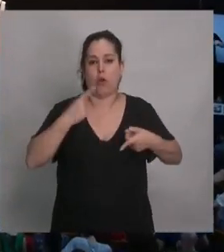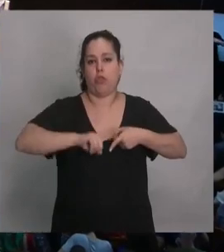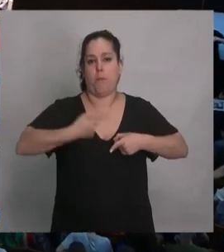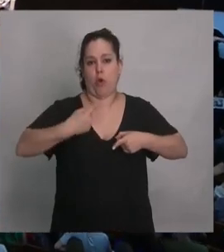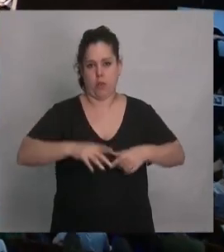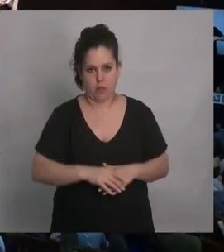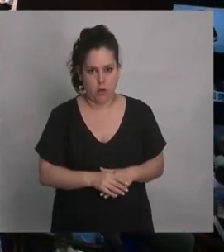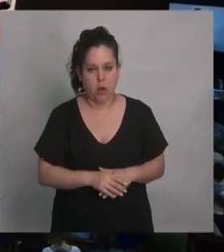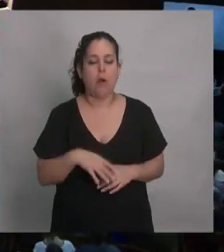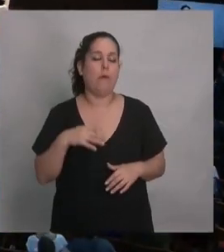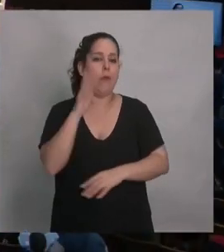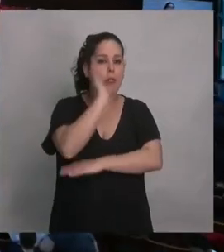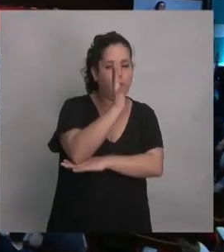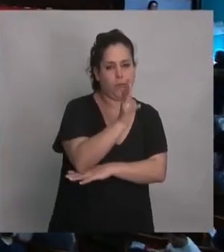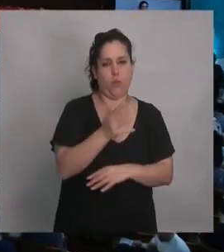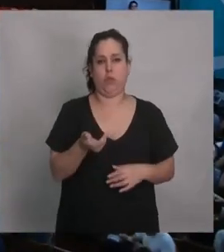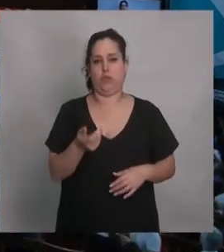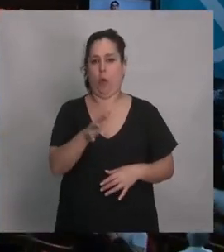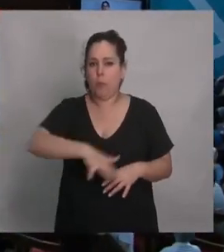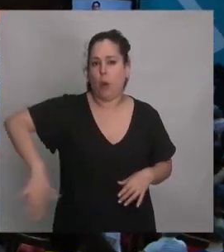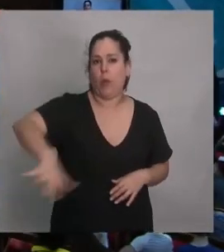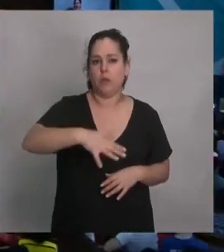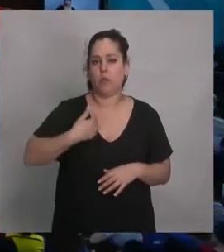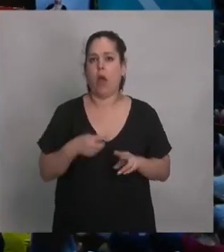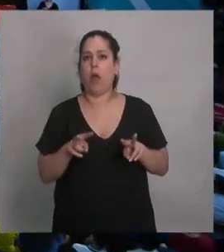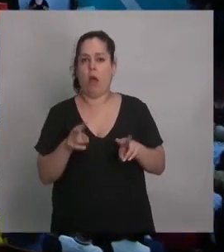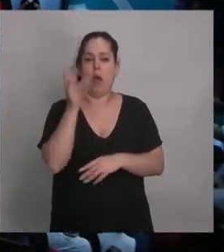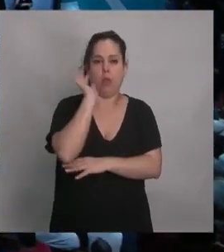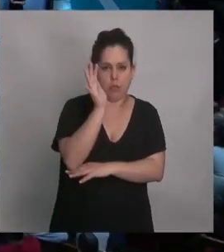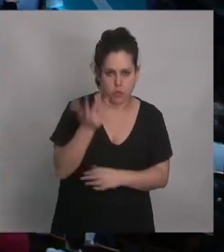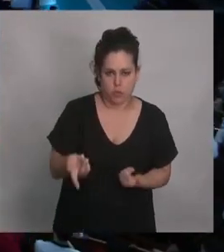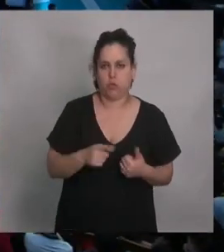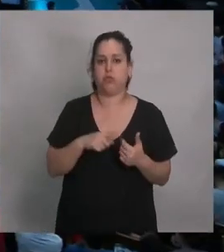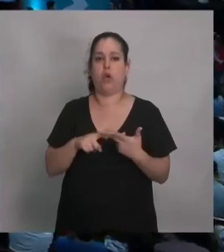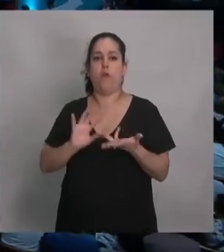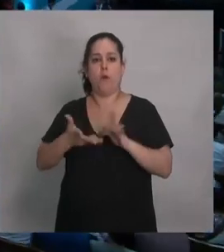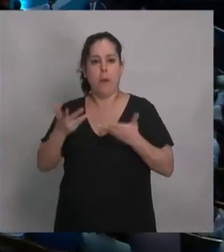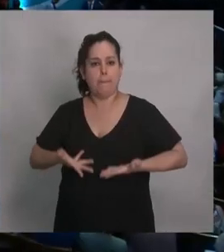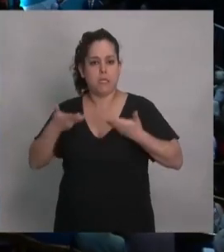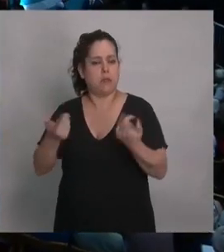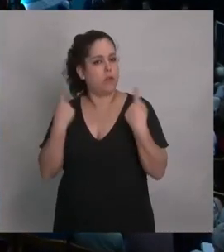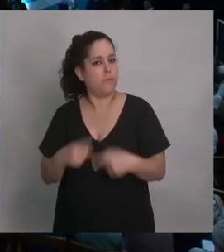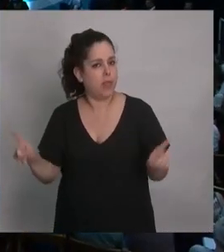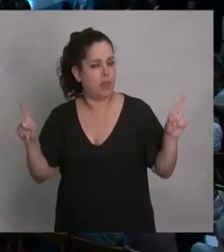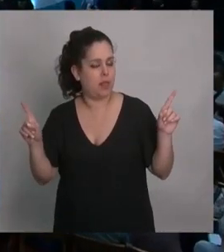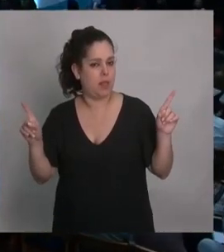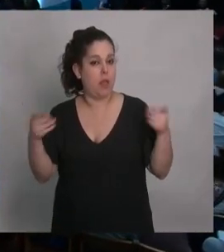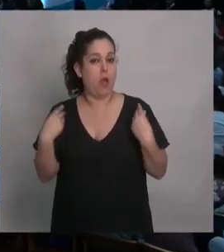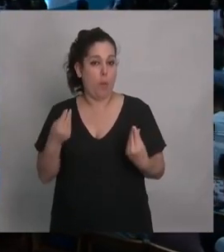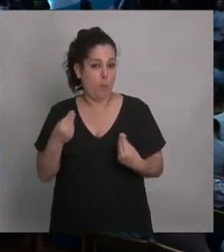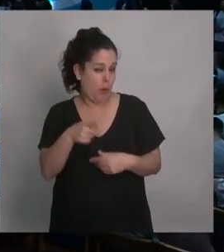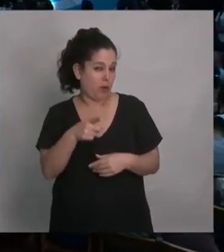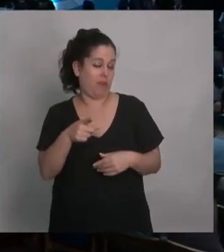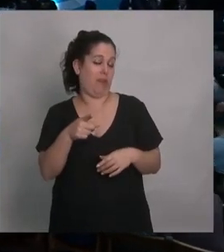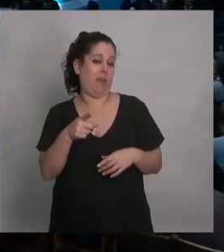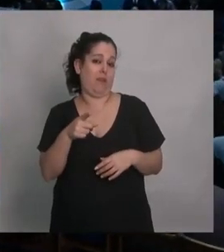un nuevo discurso de masas, un nuevo discurso de la población, una nueva forma de presentarse, porque la exclusión